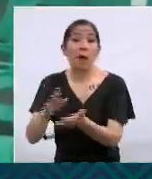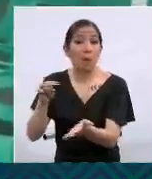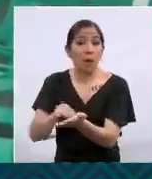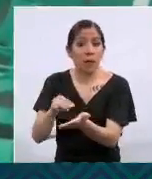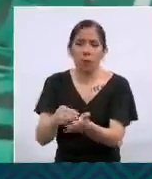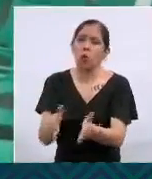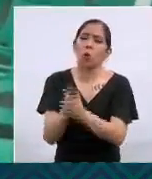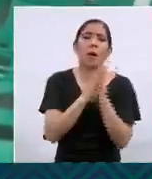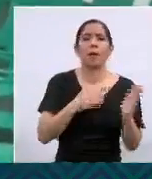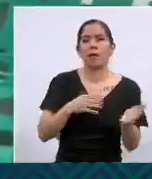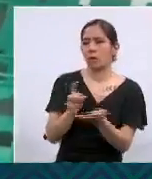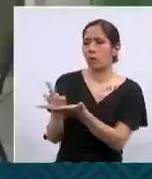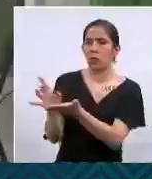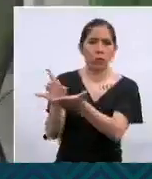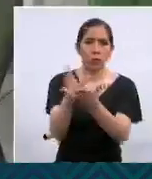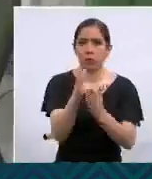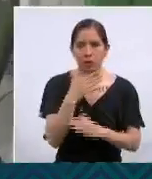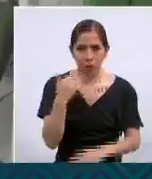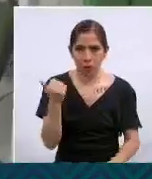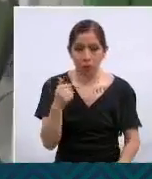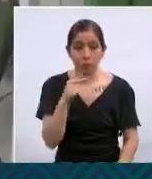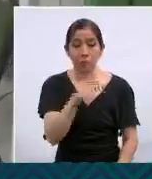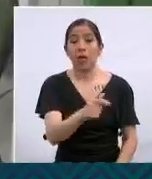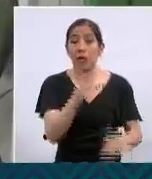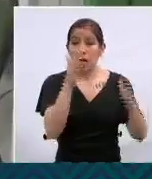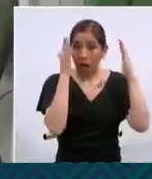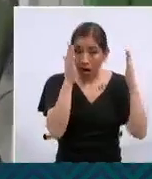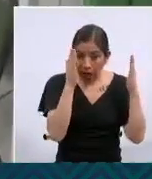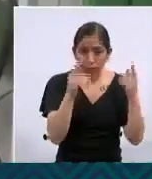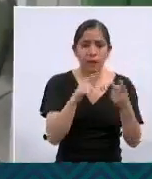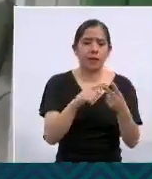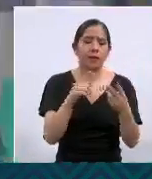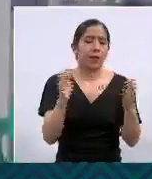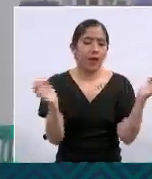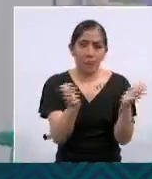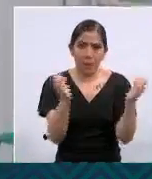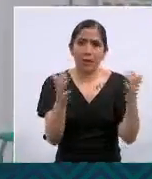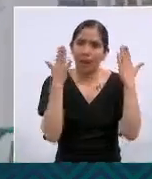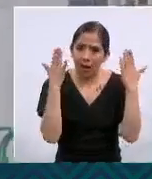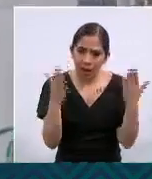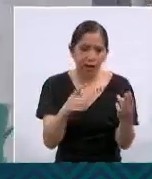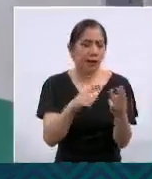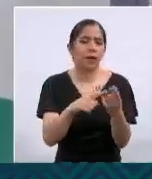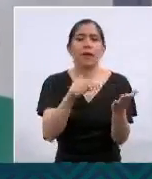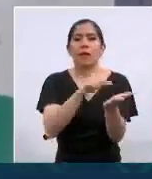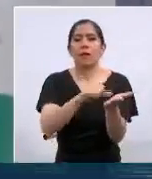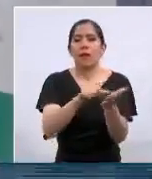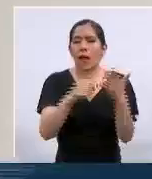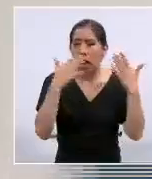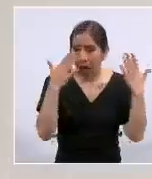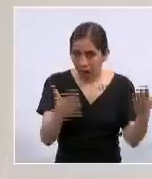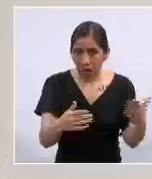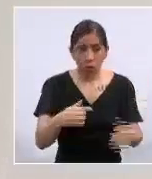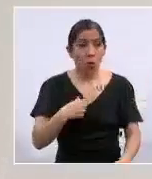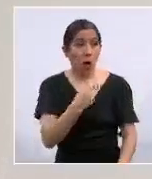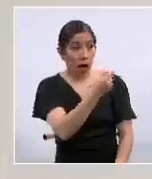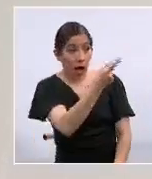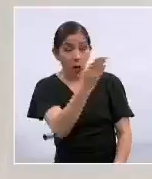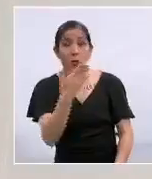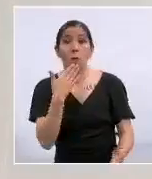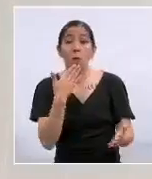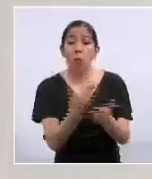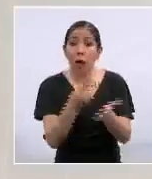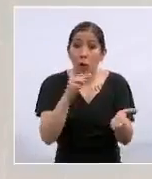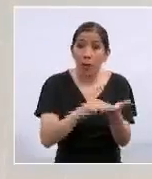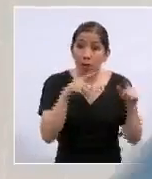consultas externas está trabajando a medias la emergencia tan normal cirugía es tan normal pero si yo solicito aquellos buenos médicos que están en su punto de